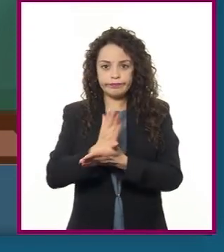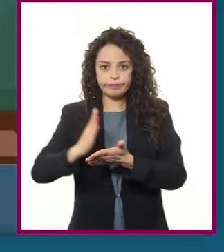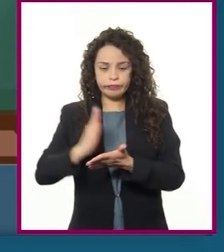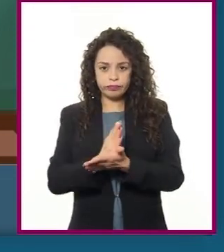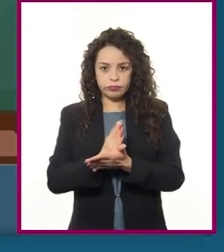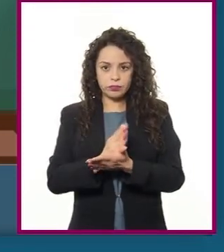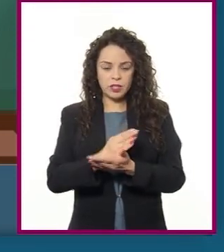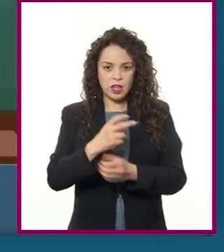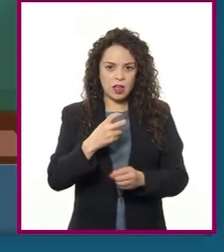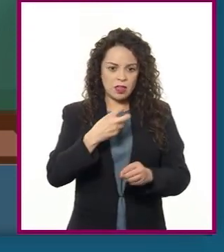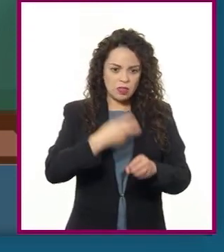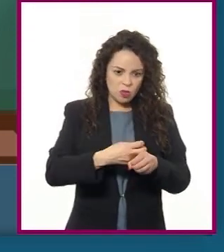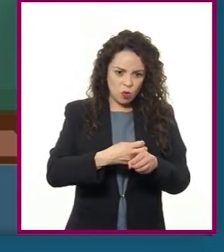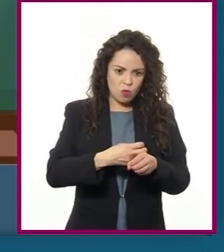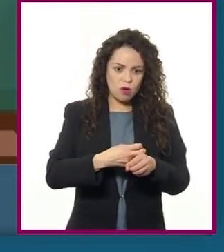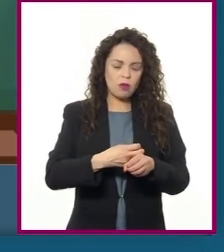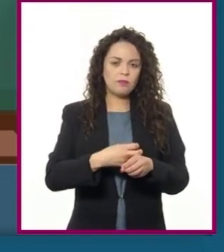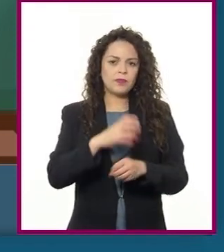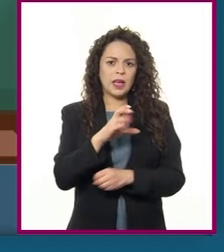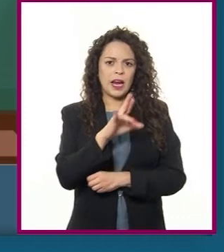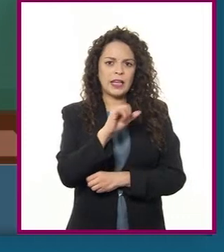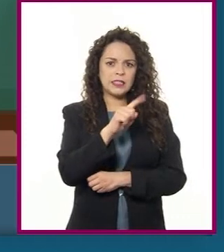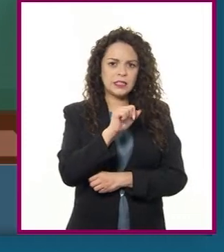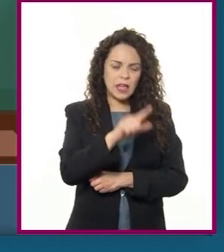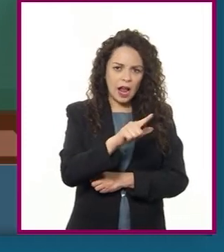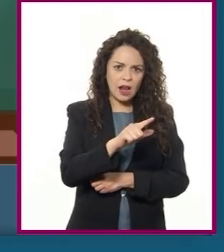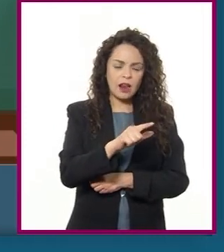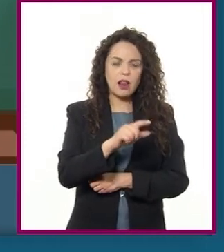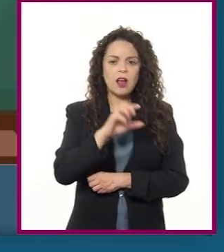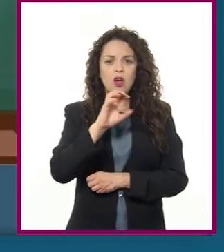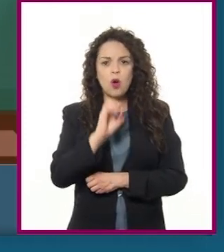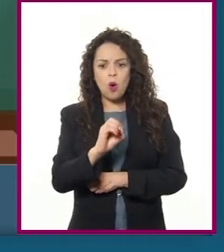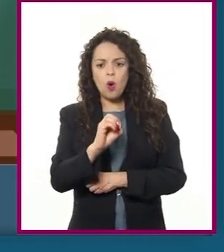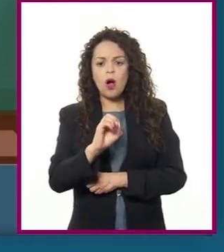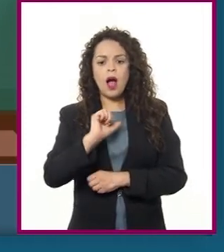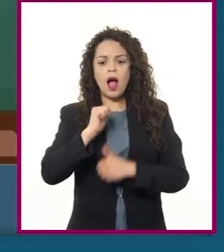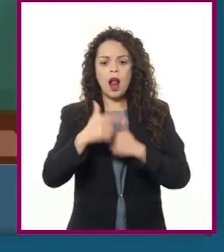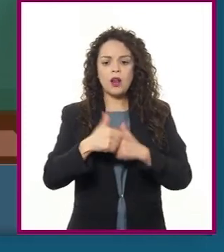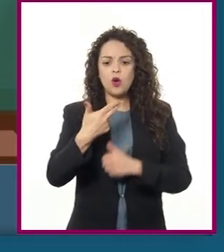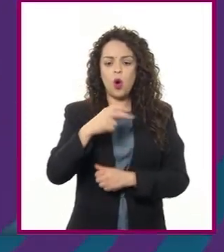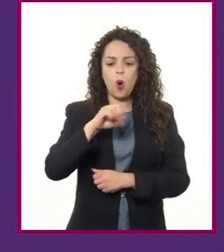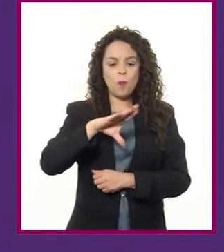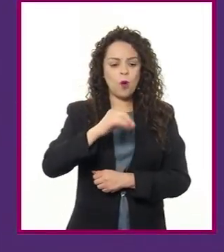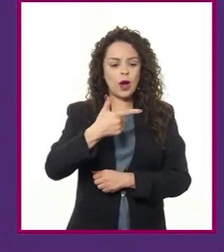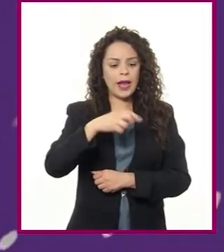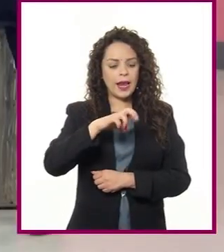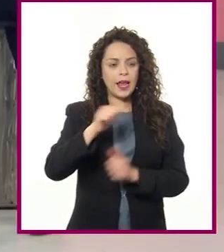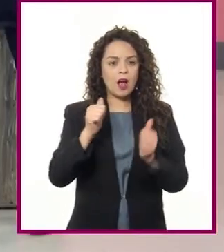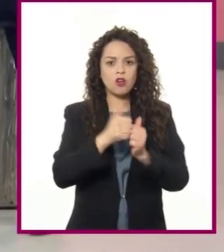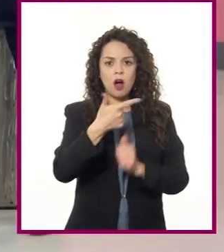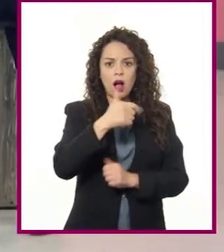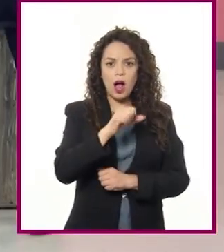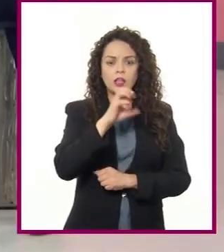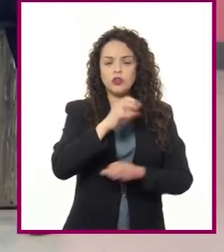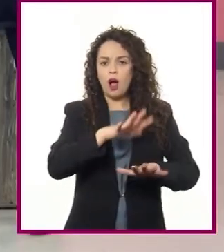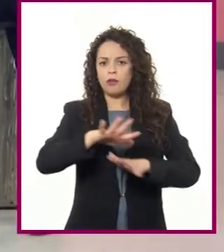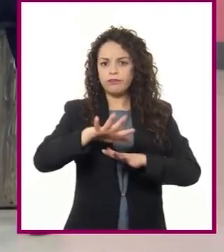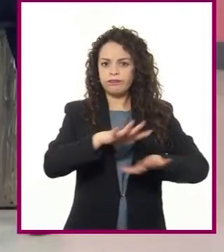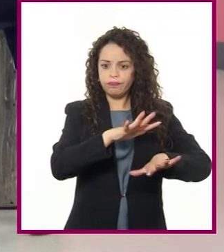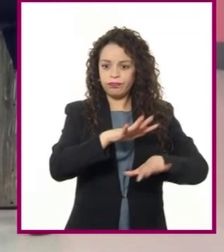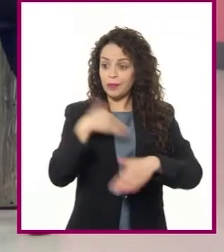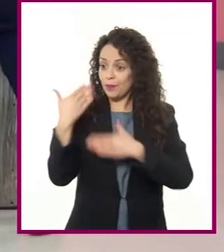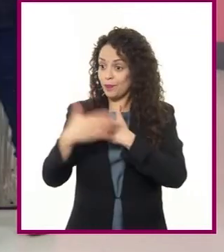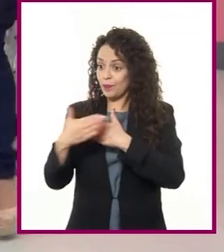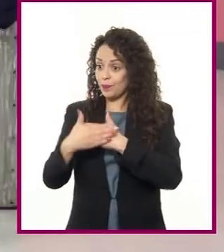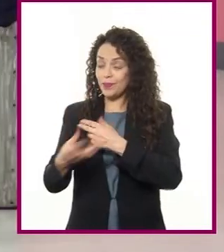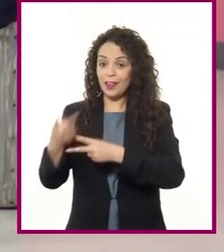sólido, cristal o precipitado a partir de una fase homogénea, líquida o gaseosa. El Día del Maestro se acerca y si